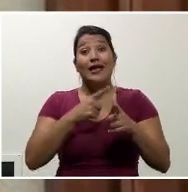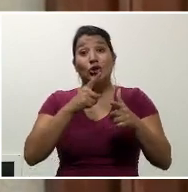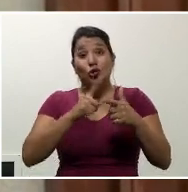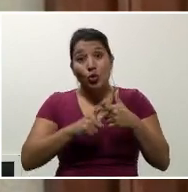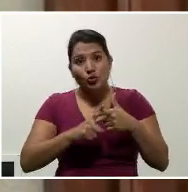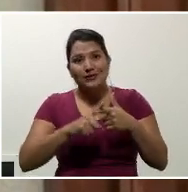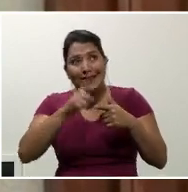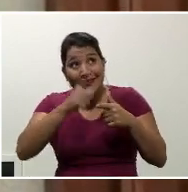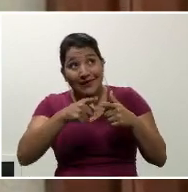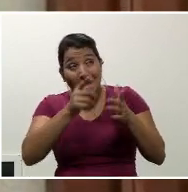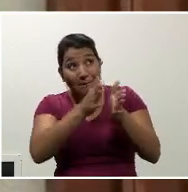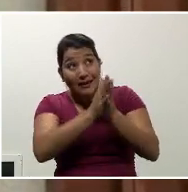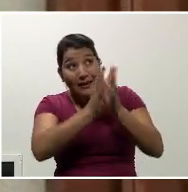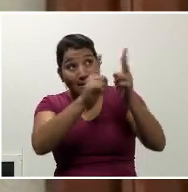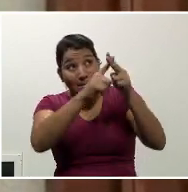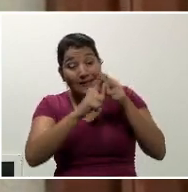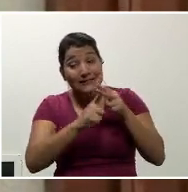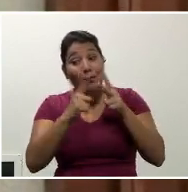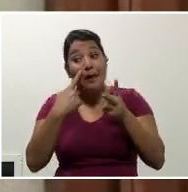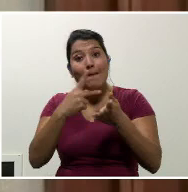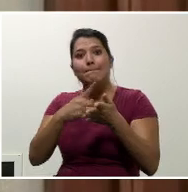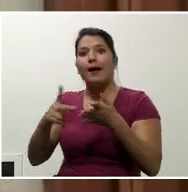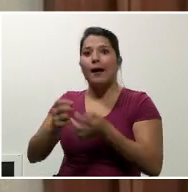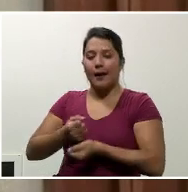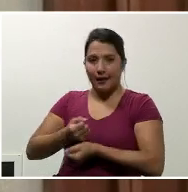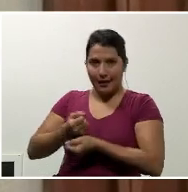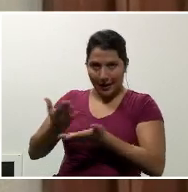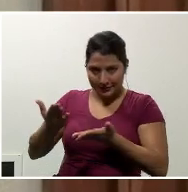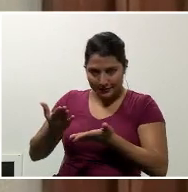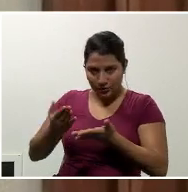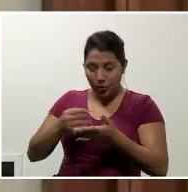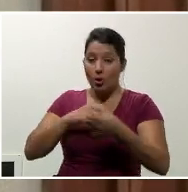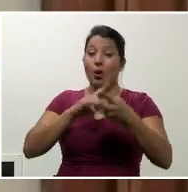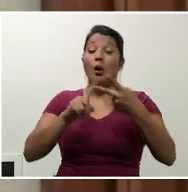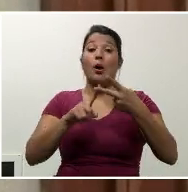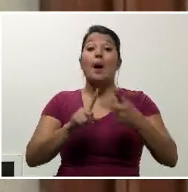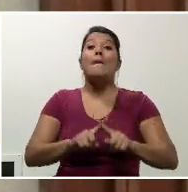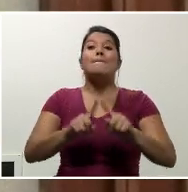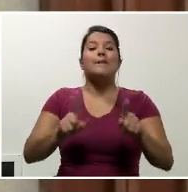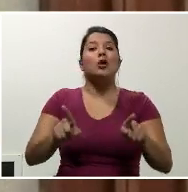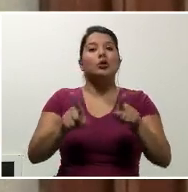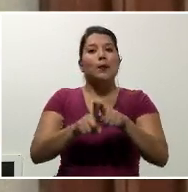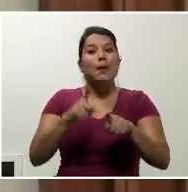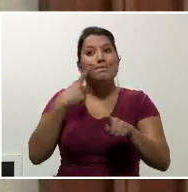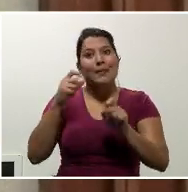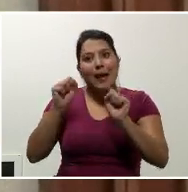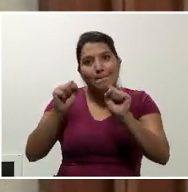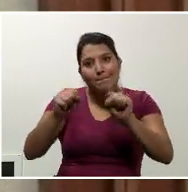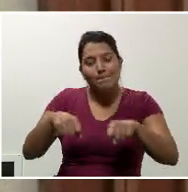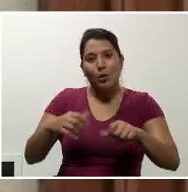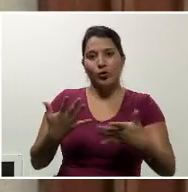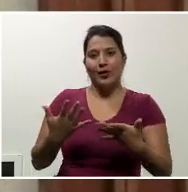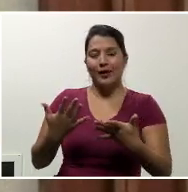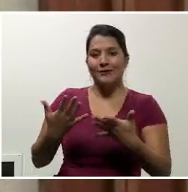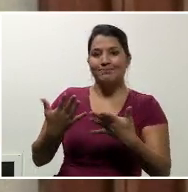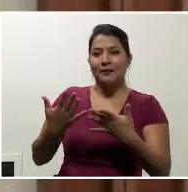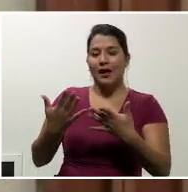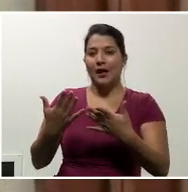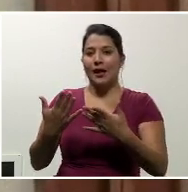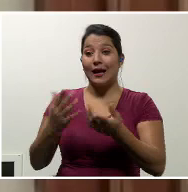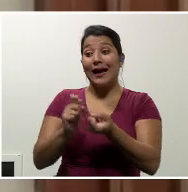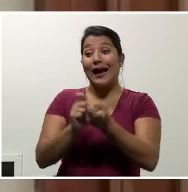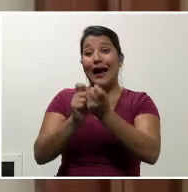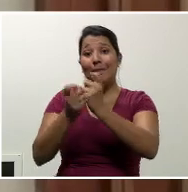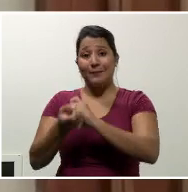algún tipo de gasto corriente, sino también para poder hacer un solapamiento a aquellas tasas de interés tan altas que habíamos pagado